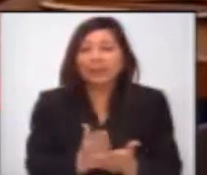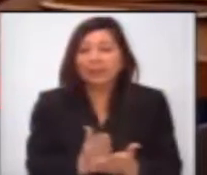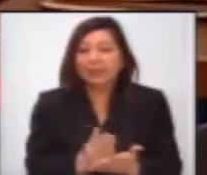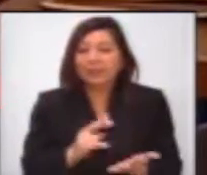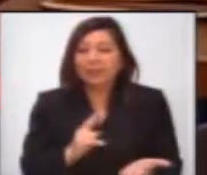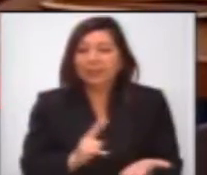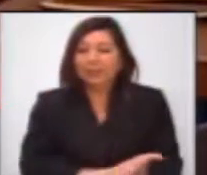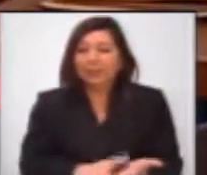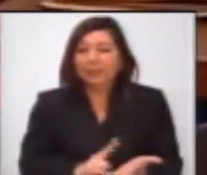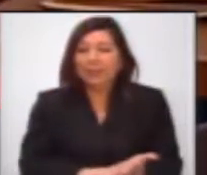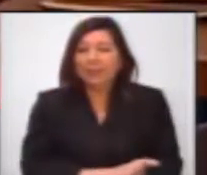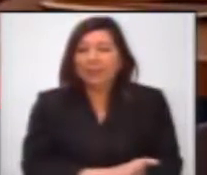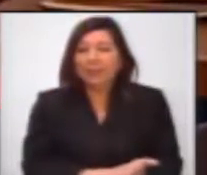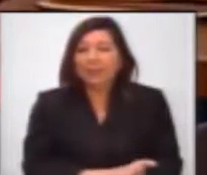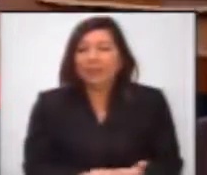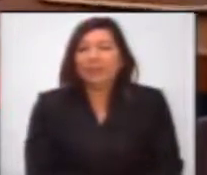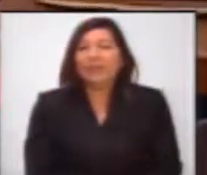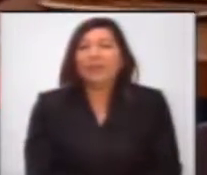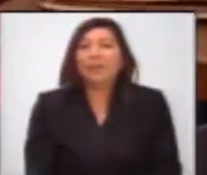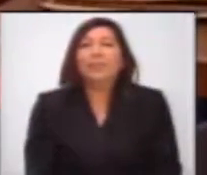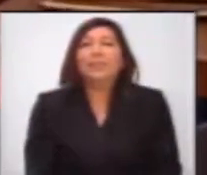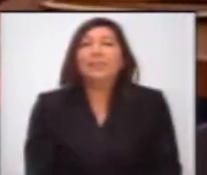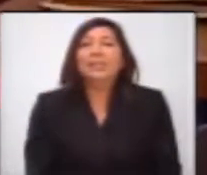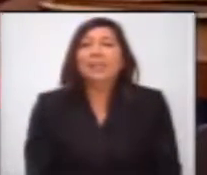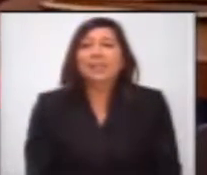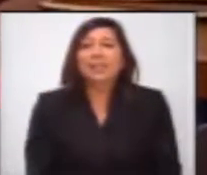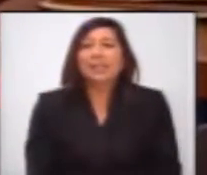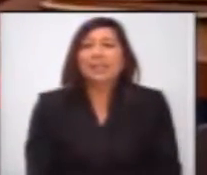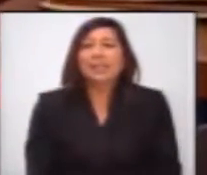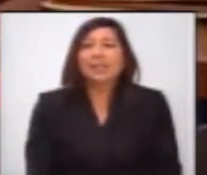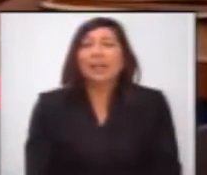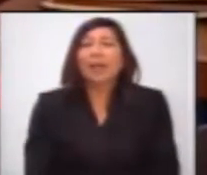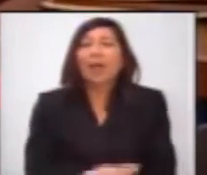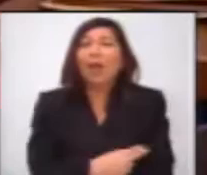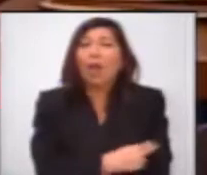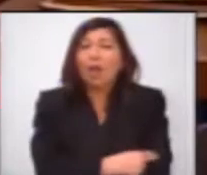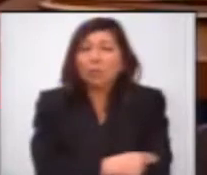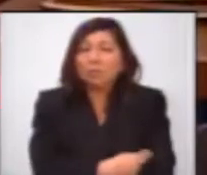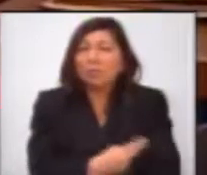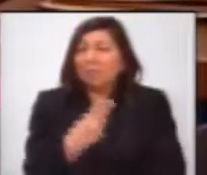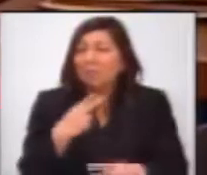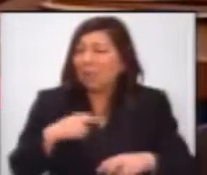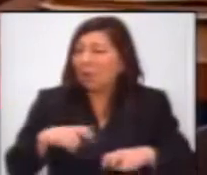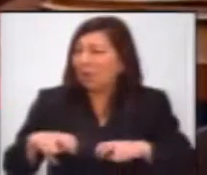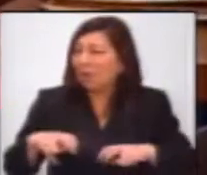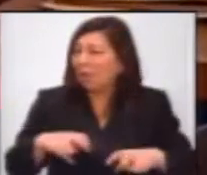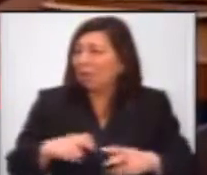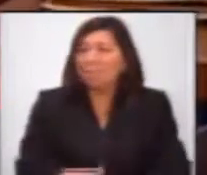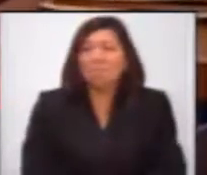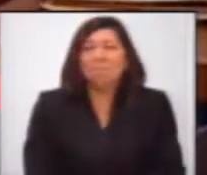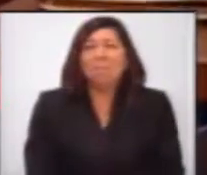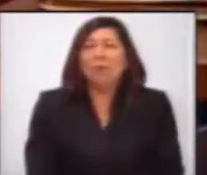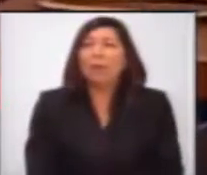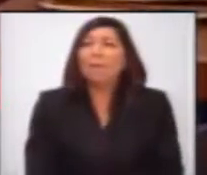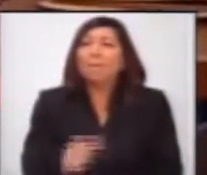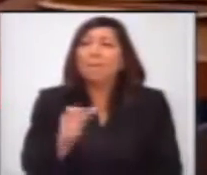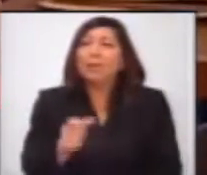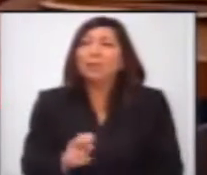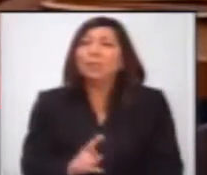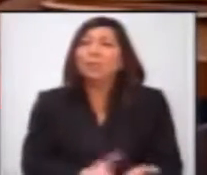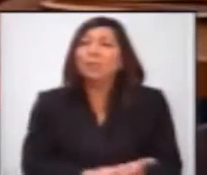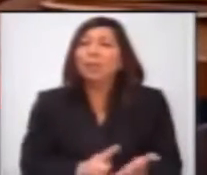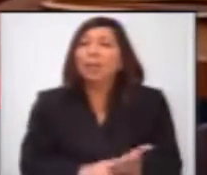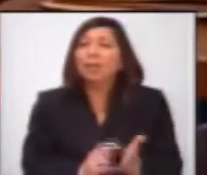en salud es el servicio de salud. Vemos en los pasadizos asegurados que